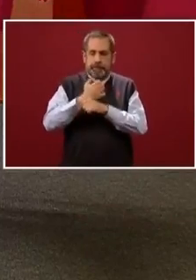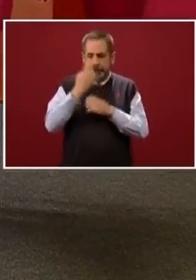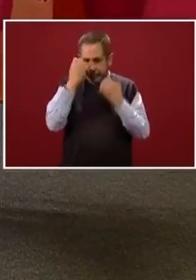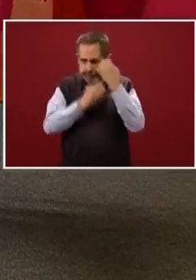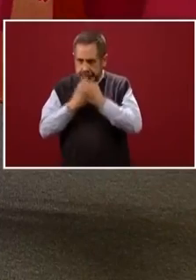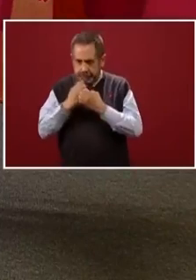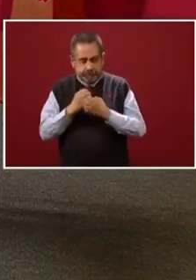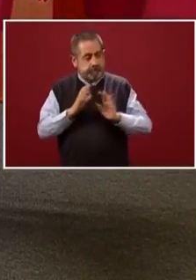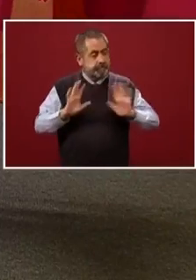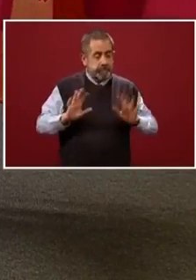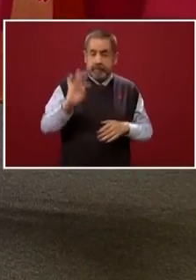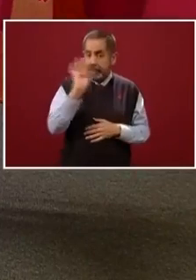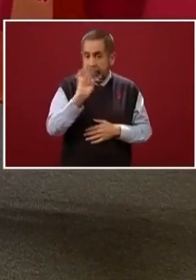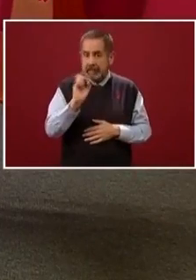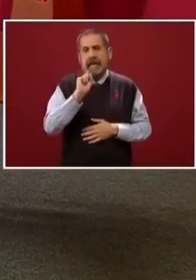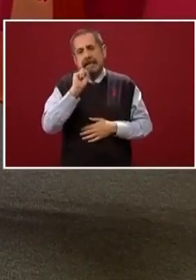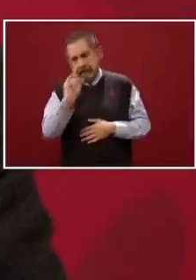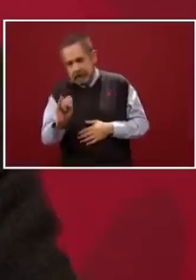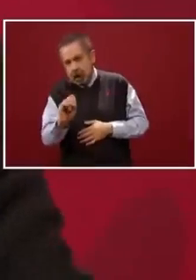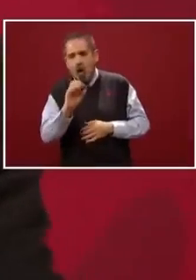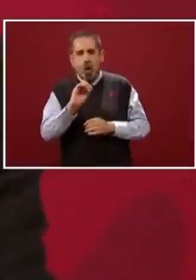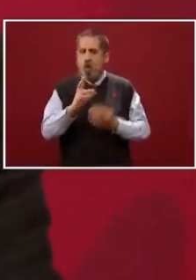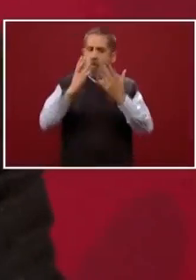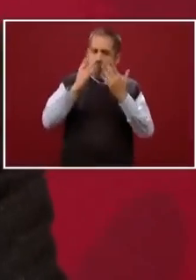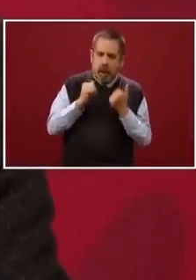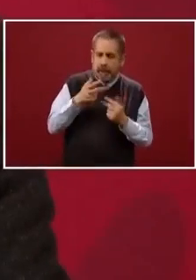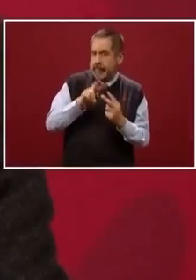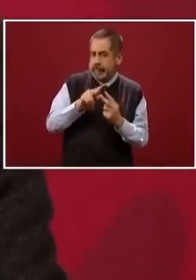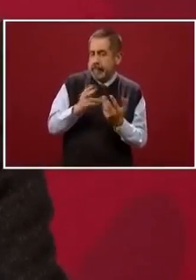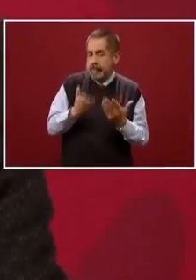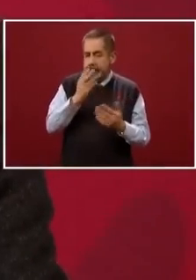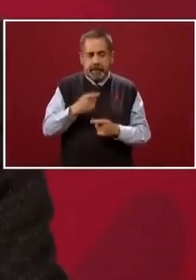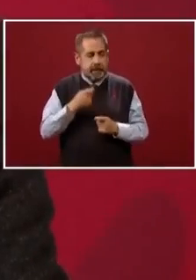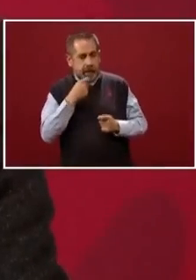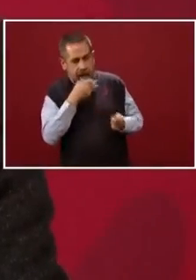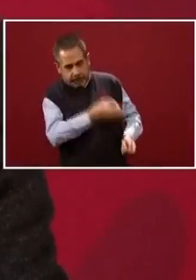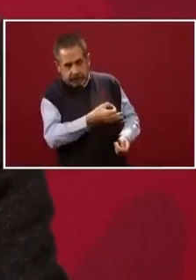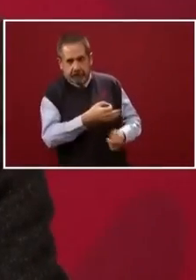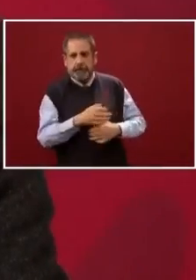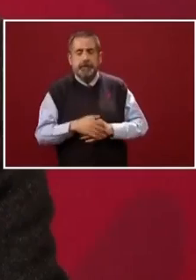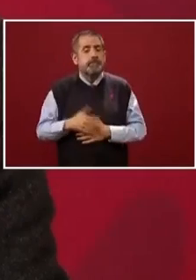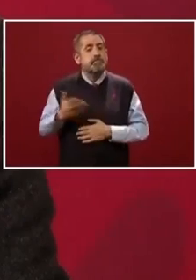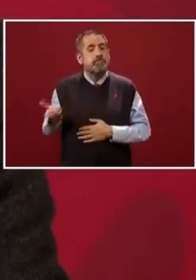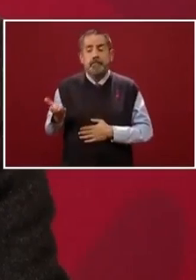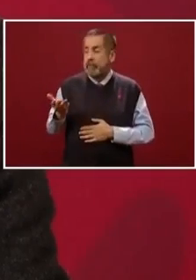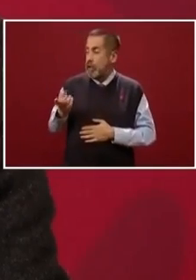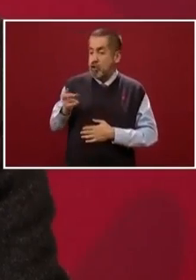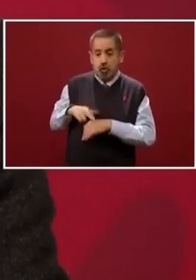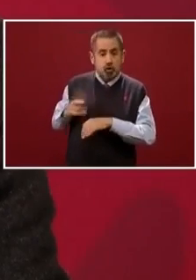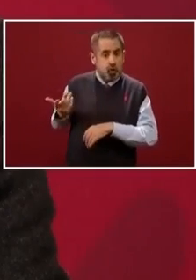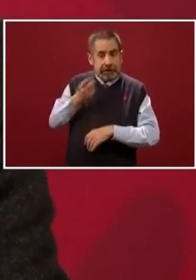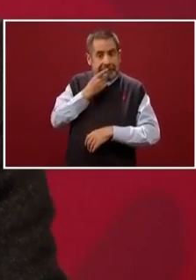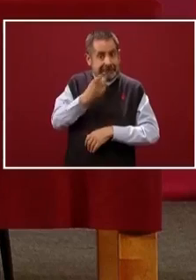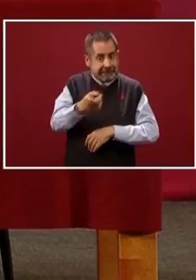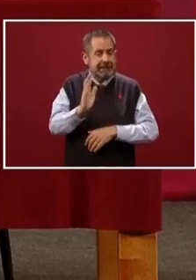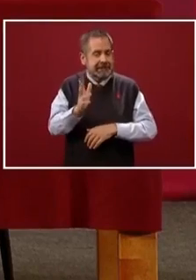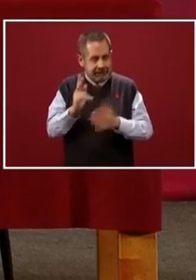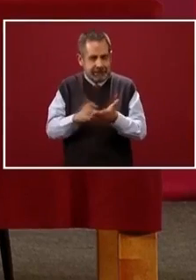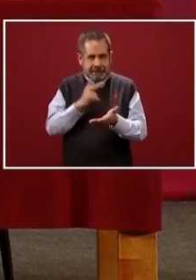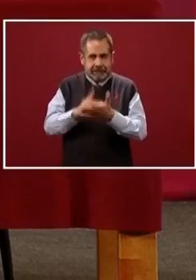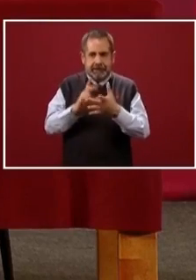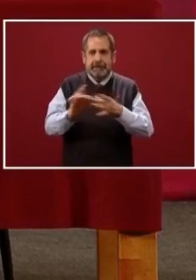a ser clasificado como confirmado o no confirmado. Esta medida, como explicó el doctor Alomía y lo hemos comentado en otras